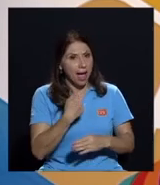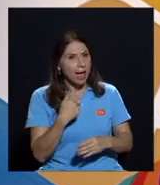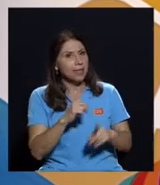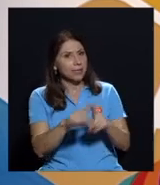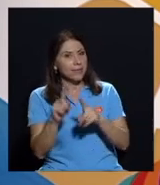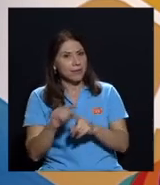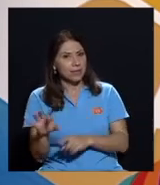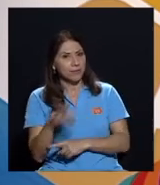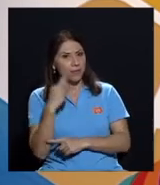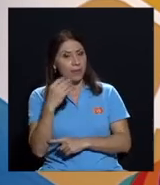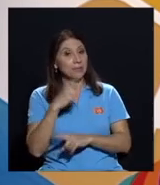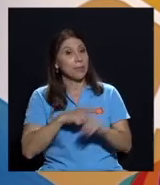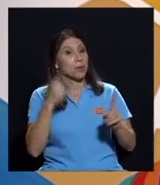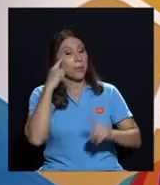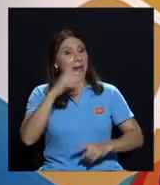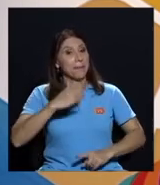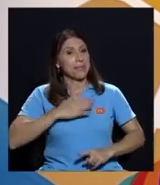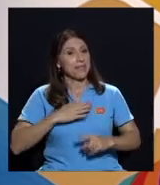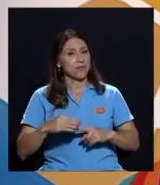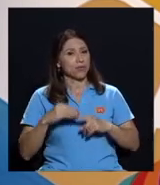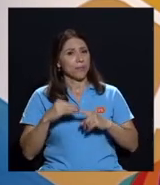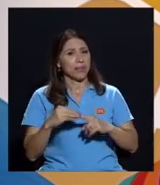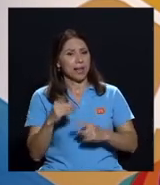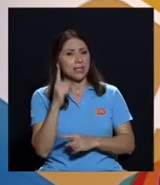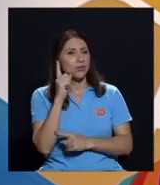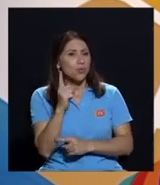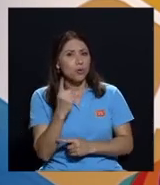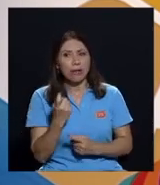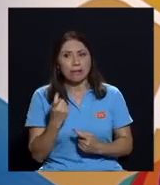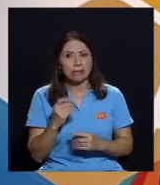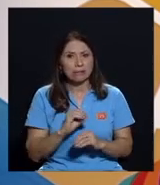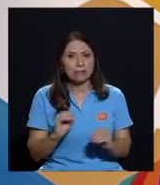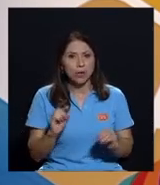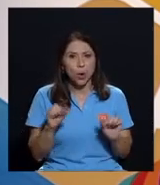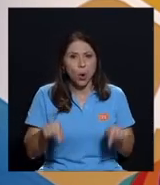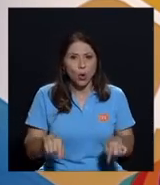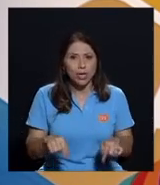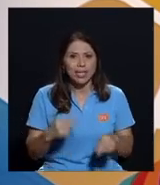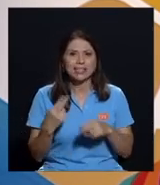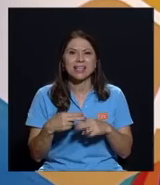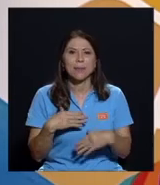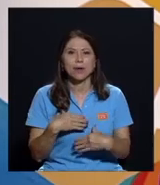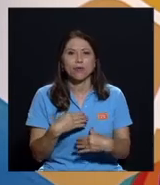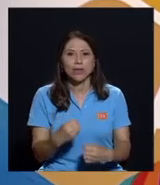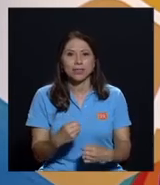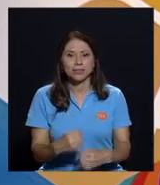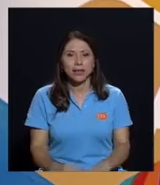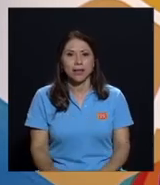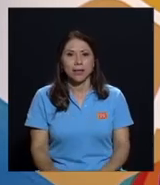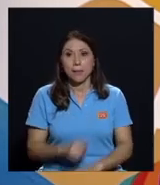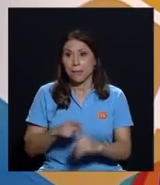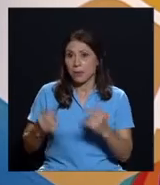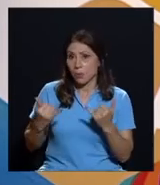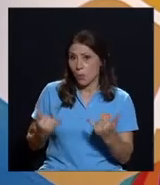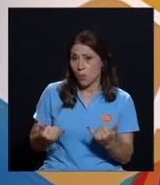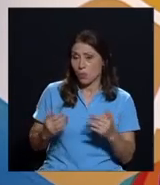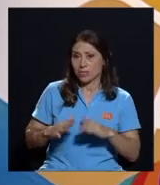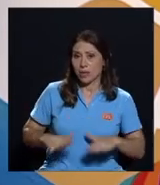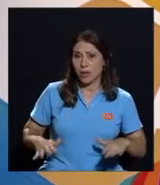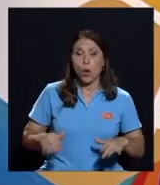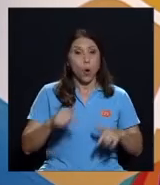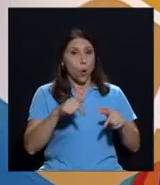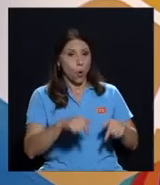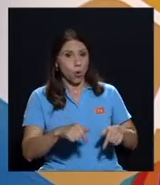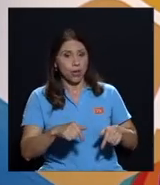mí el fundamental es uno que es muy escaso hoy se llama confianza pero tampoco escenario ellos